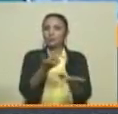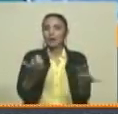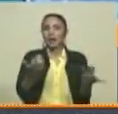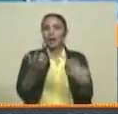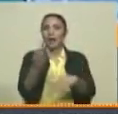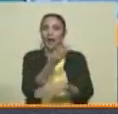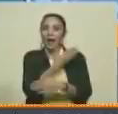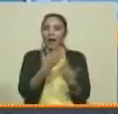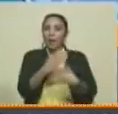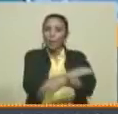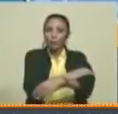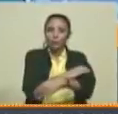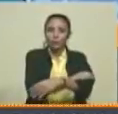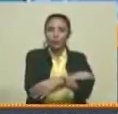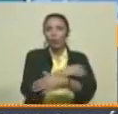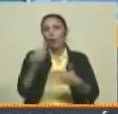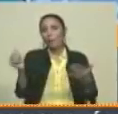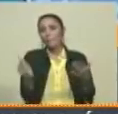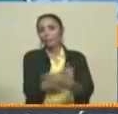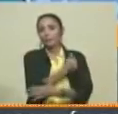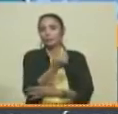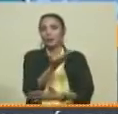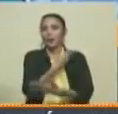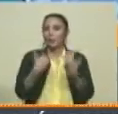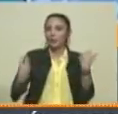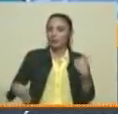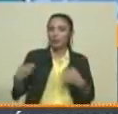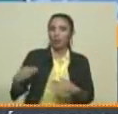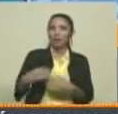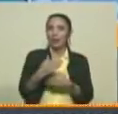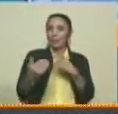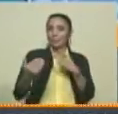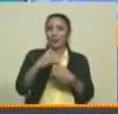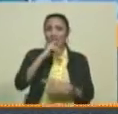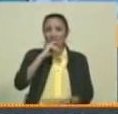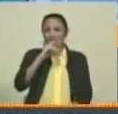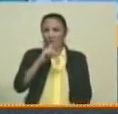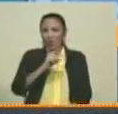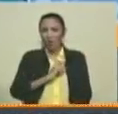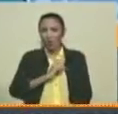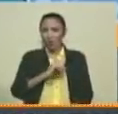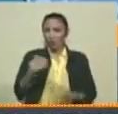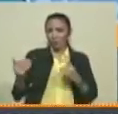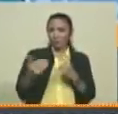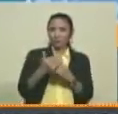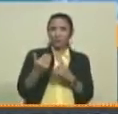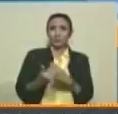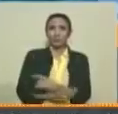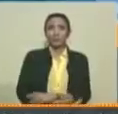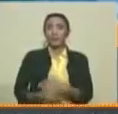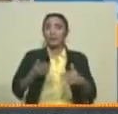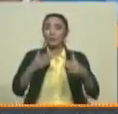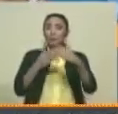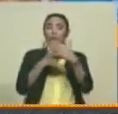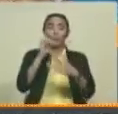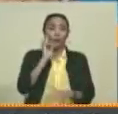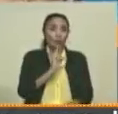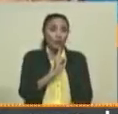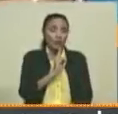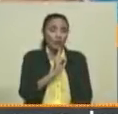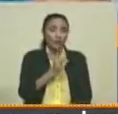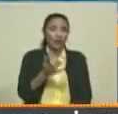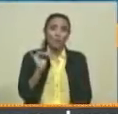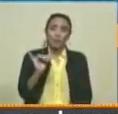Todo su odio contra la revolución, contra el chavismo, contra Bolívar, todo su odio